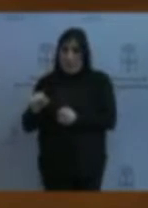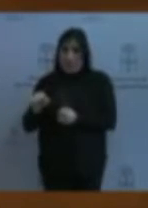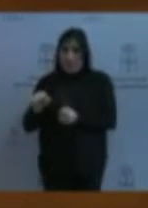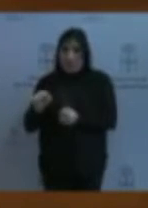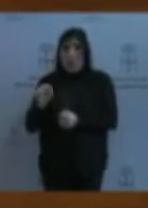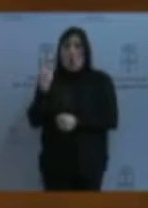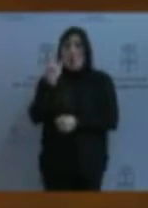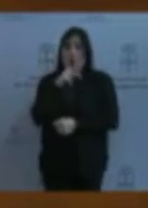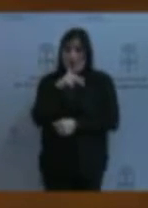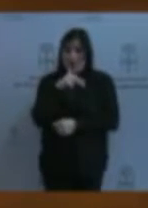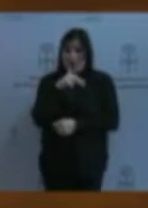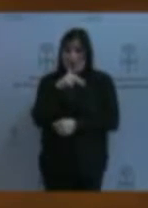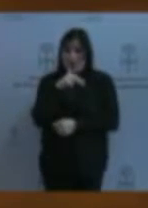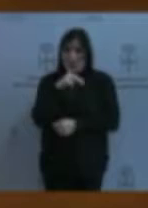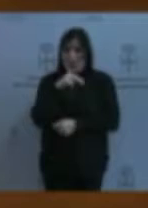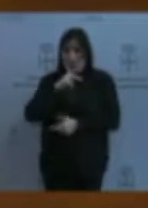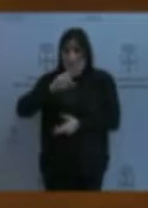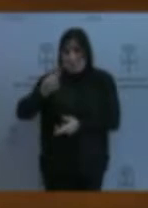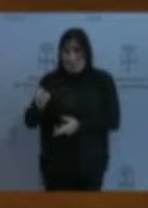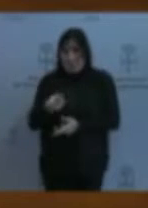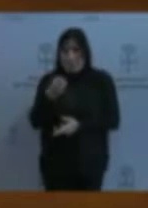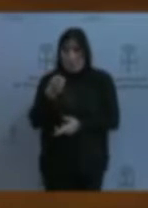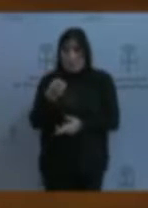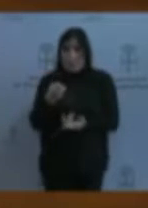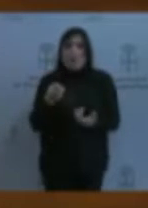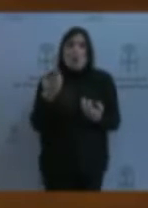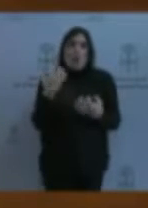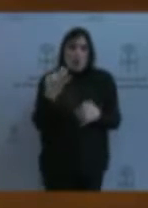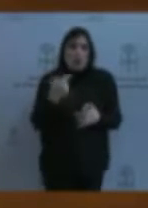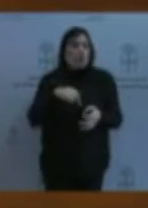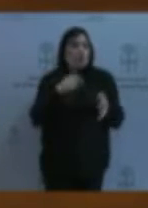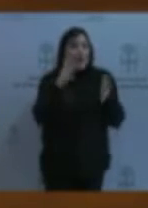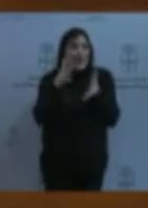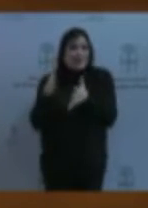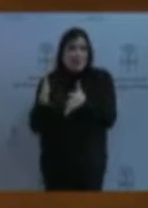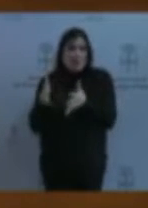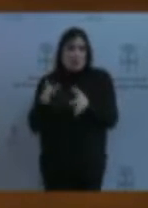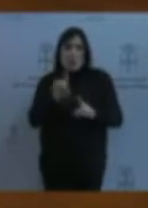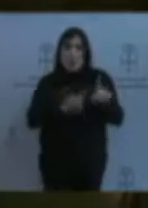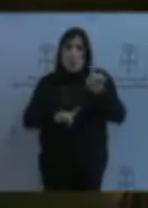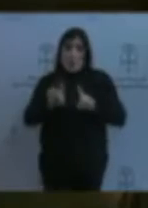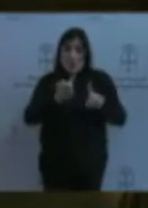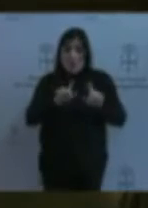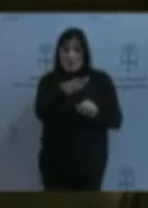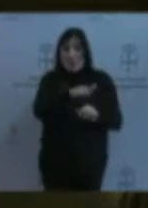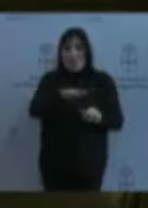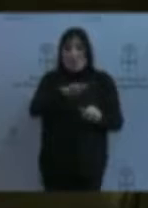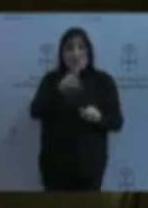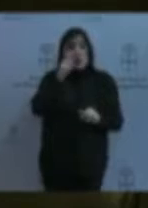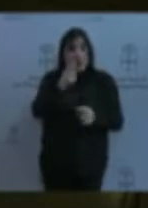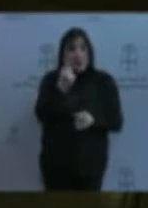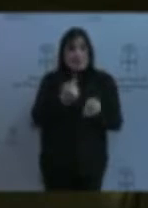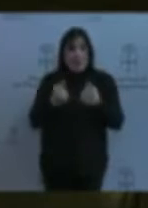que lógicamente estamos atendiendo problemas de abastecimiento en algún núcleo rural del concejo de Riosa.